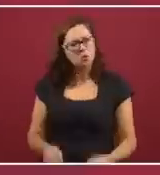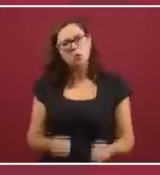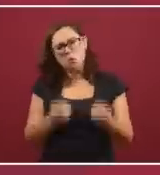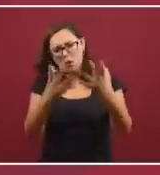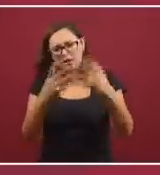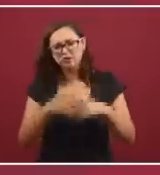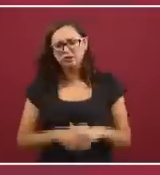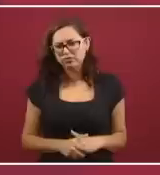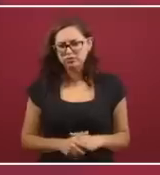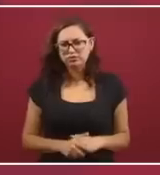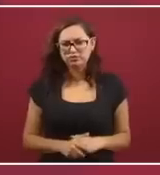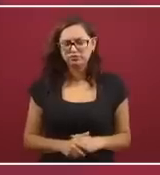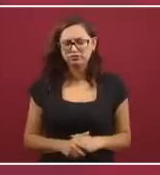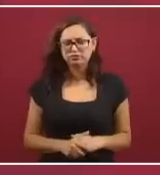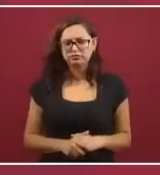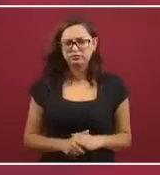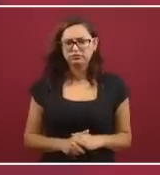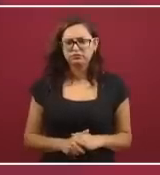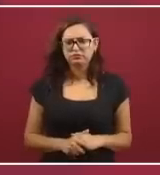mire